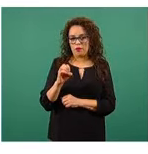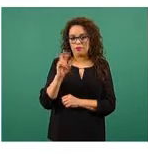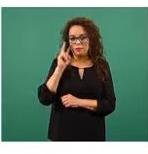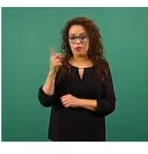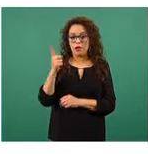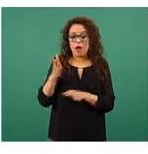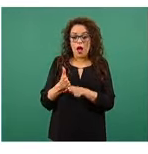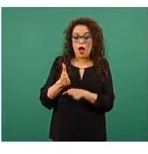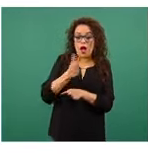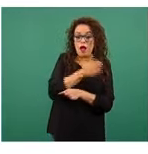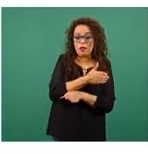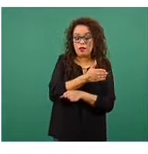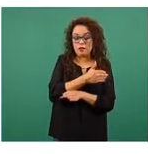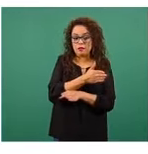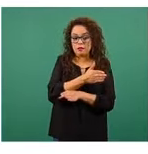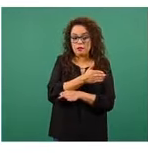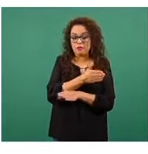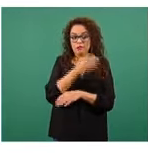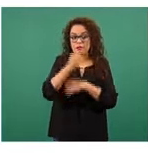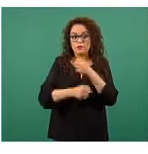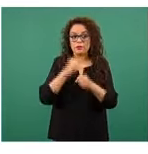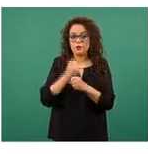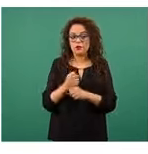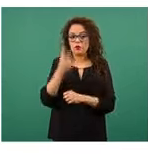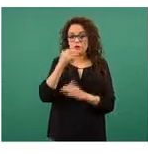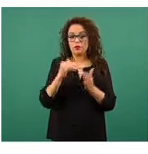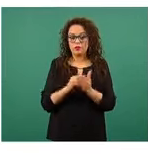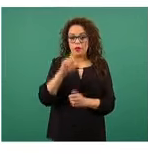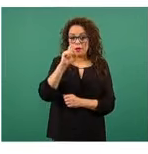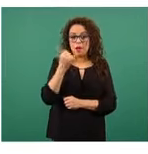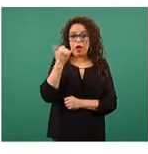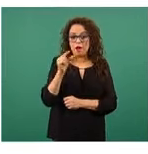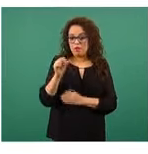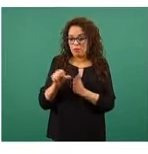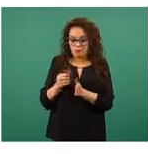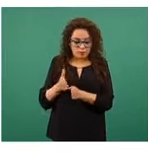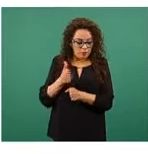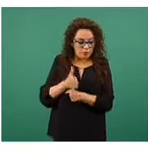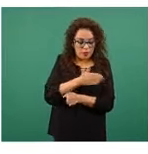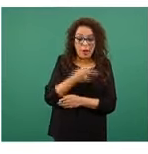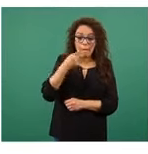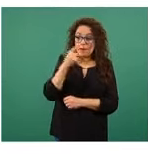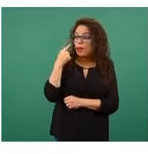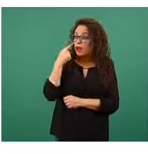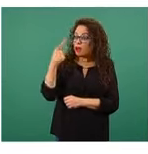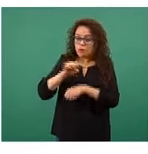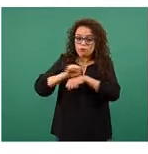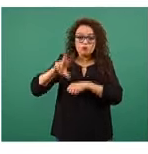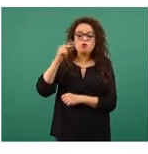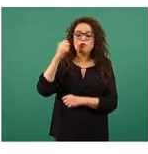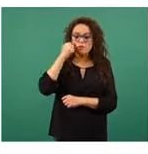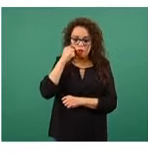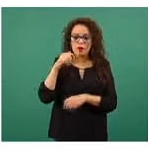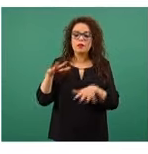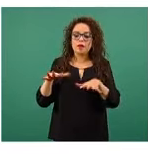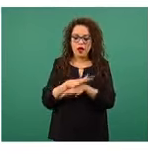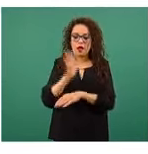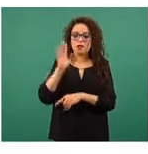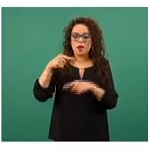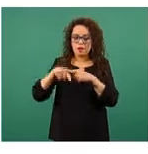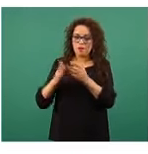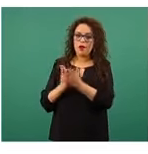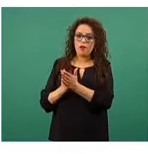que tuvo durante el año previo, durante los meses previos, pero aún así es un cambio ya en la tendencia que había estado ocurriendo. Entonces es